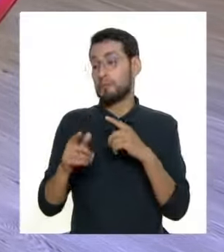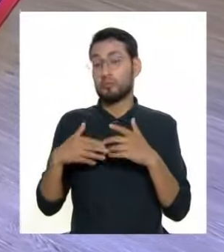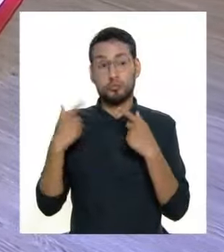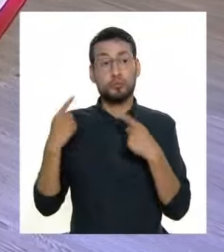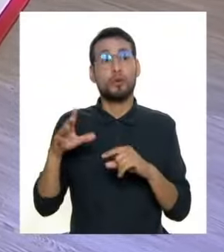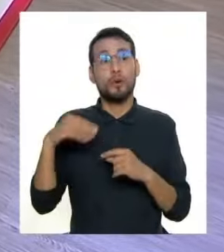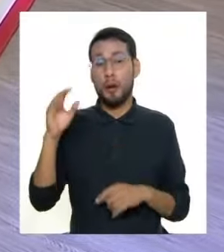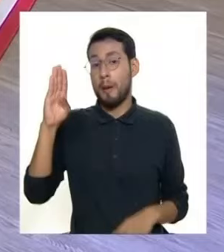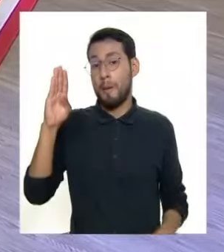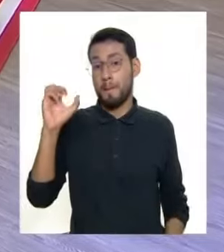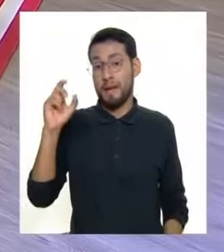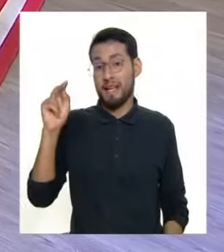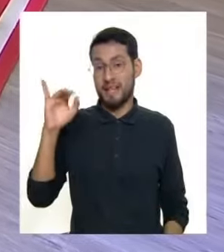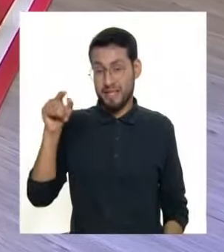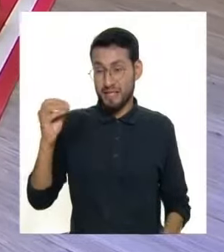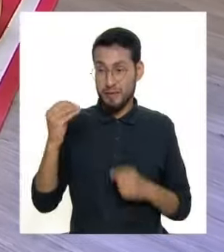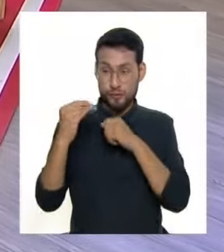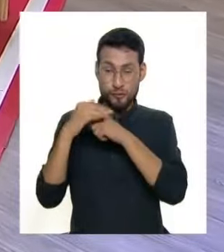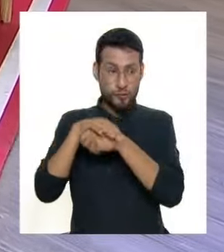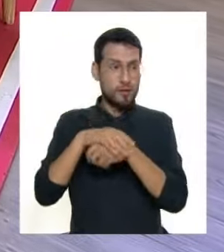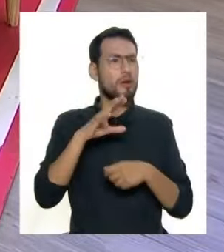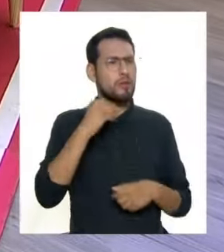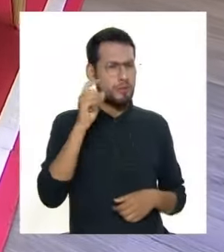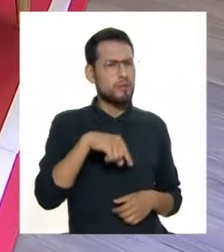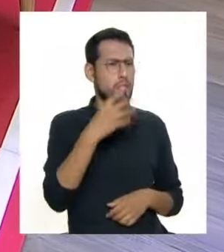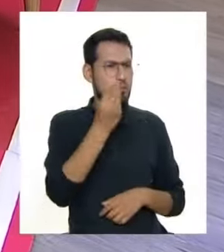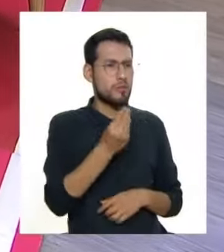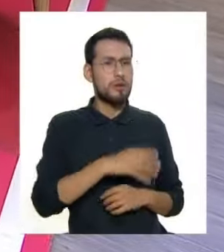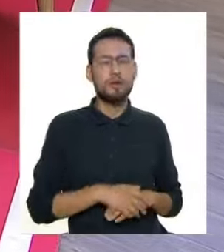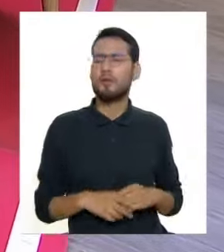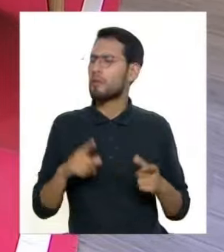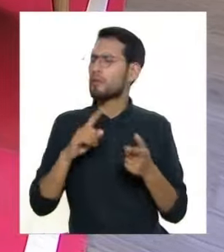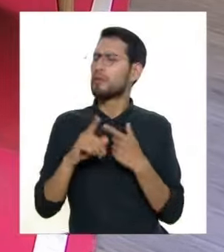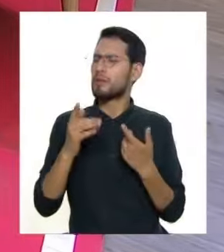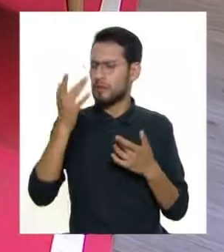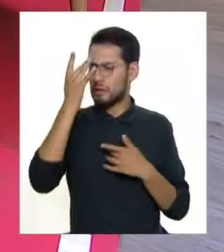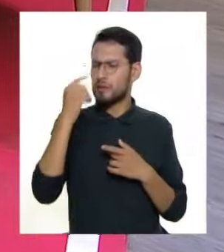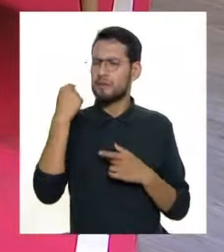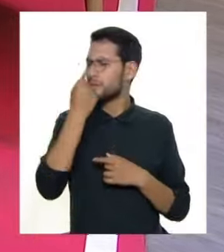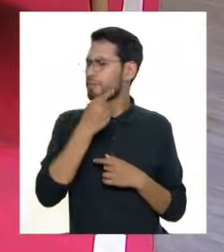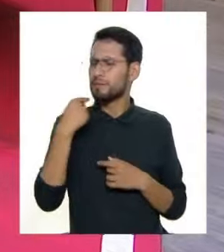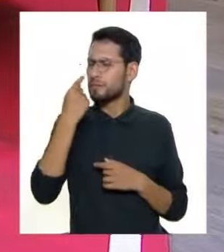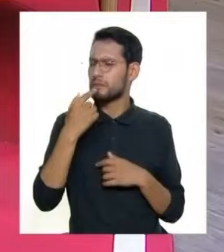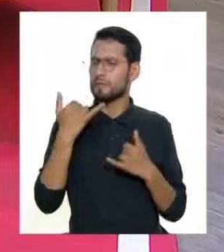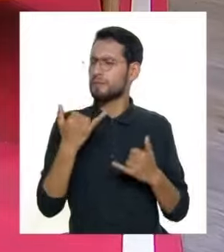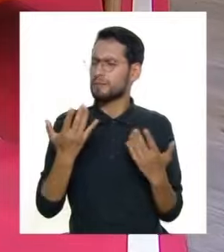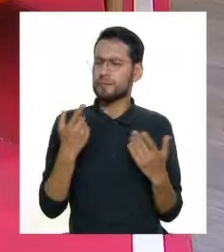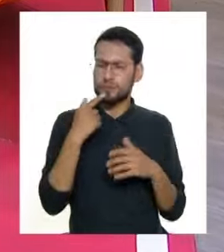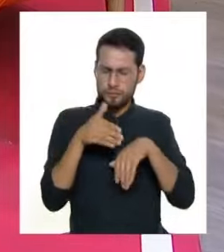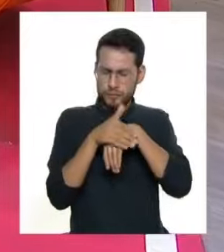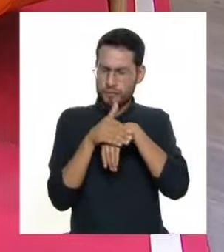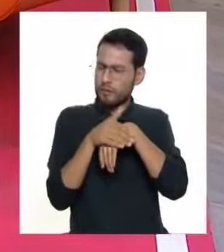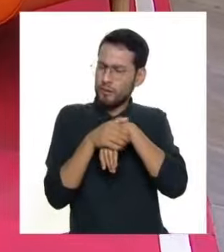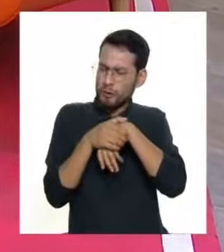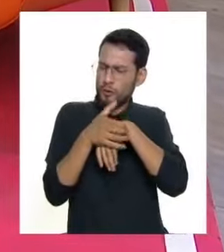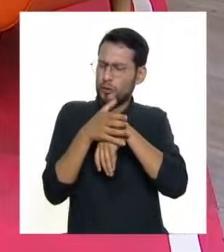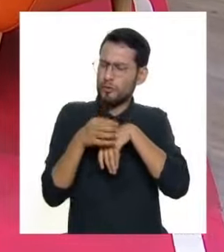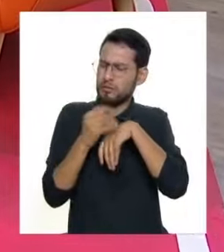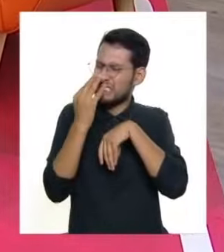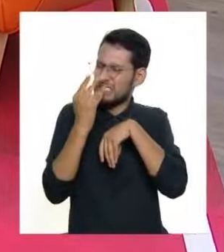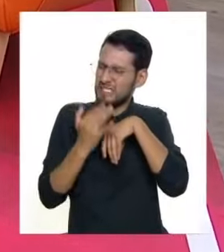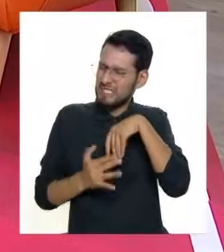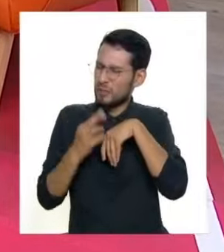es una bacteria la que hay detrás de las caries. Sí, hay que decirlo porque es bien poquito, en realidad. Y la enfermedad periodontal que deriva en esta inflamación de las encías que